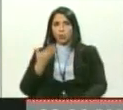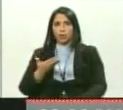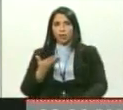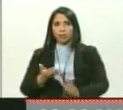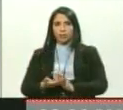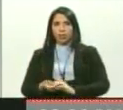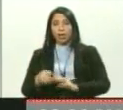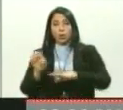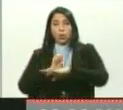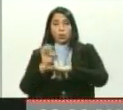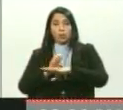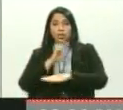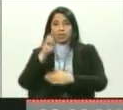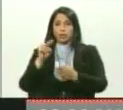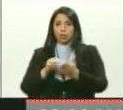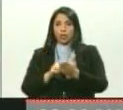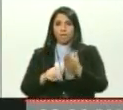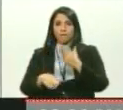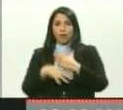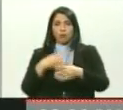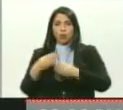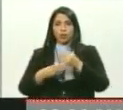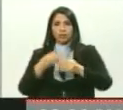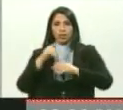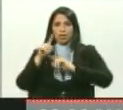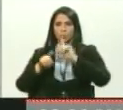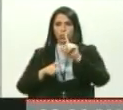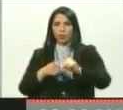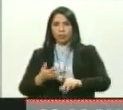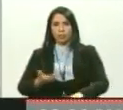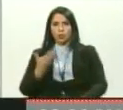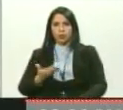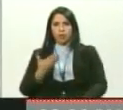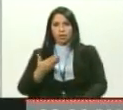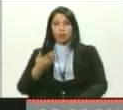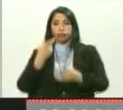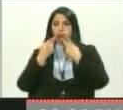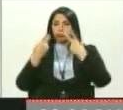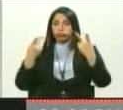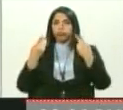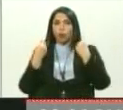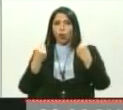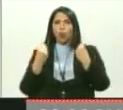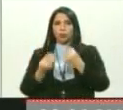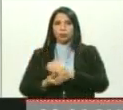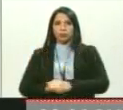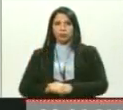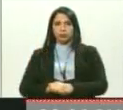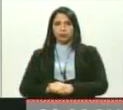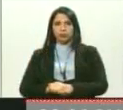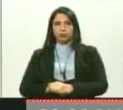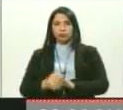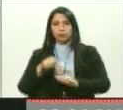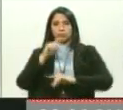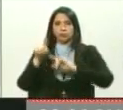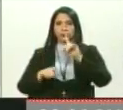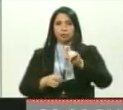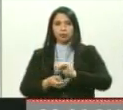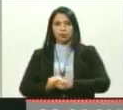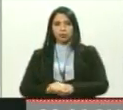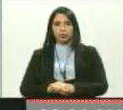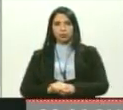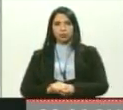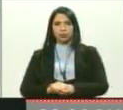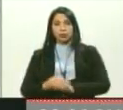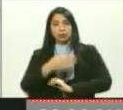de la economía nacional. Vamos a hacer una encuesta vital. La voy a anunciar como tal, con las preguntas y todo. Quiero que la